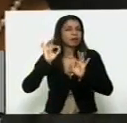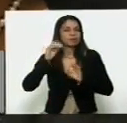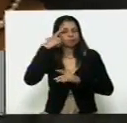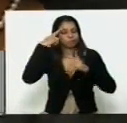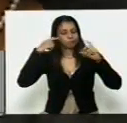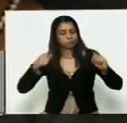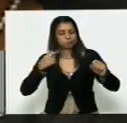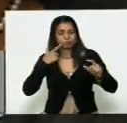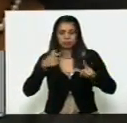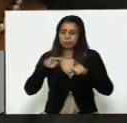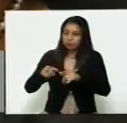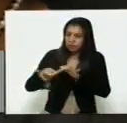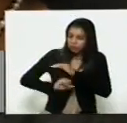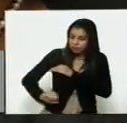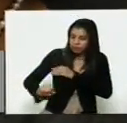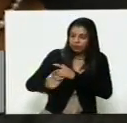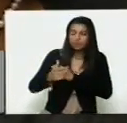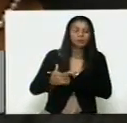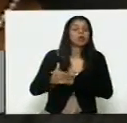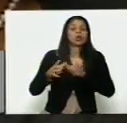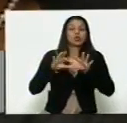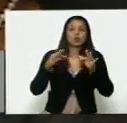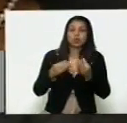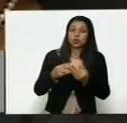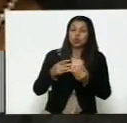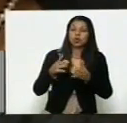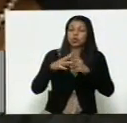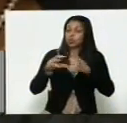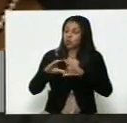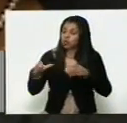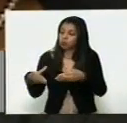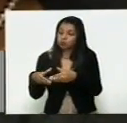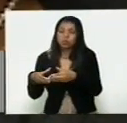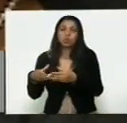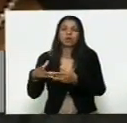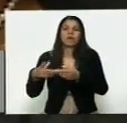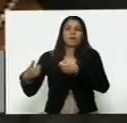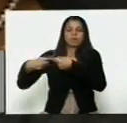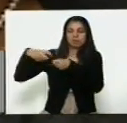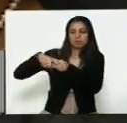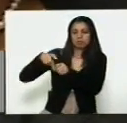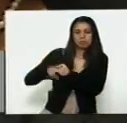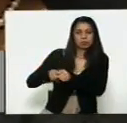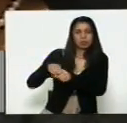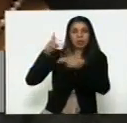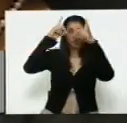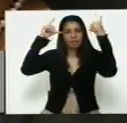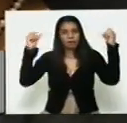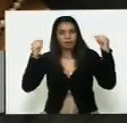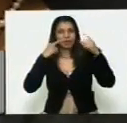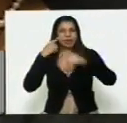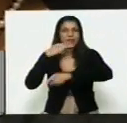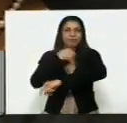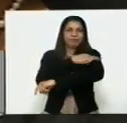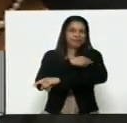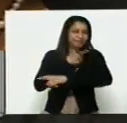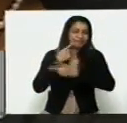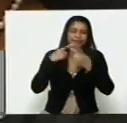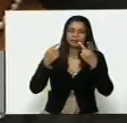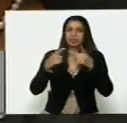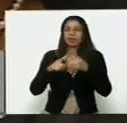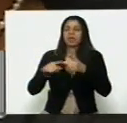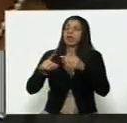en obstetricia, todo el personal de los centros de salud públicos y privados, velarán por el derecho de las